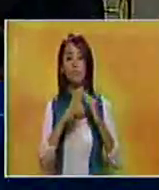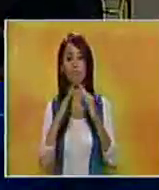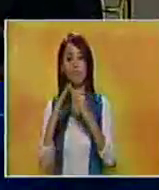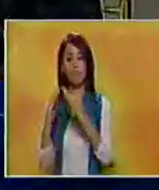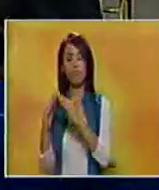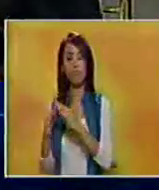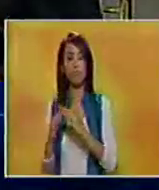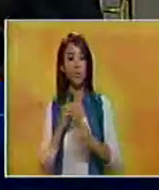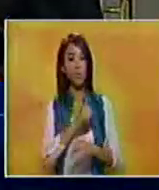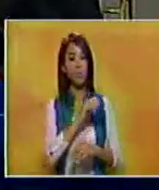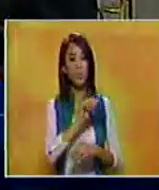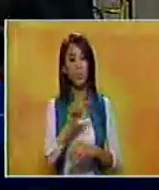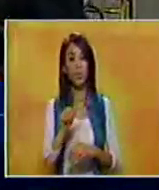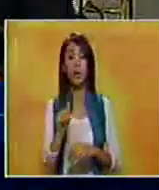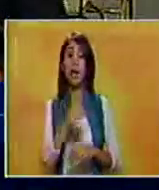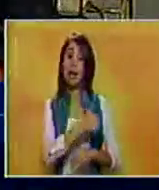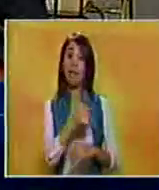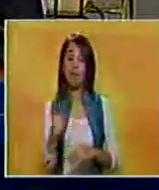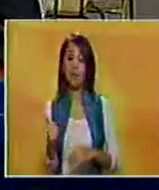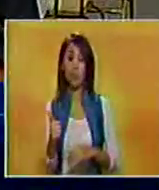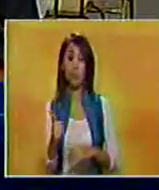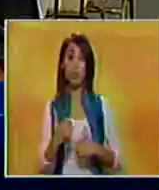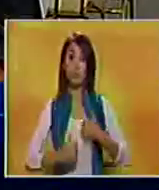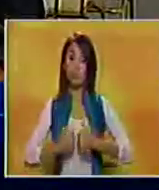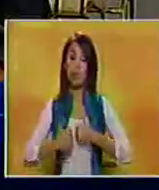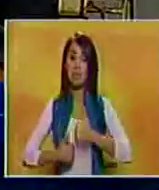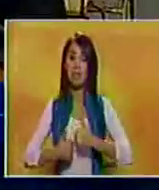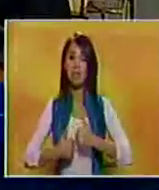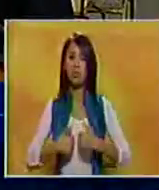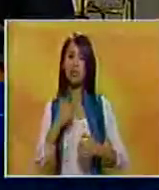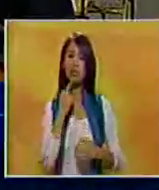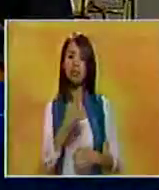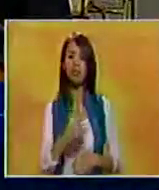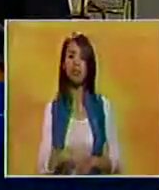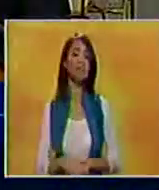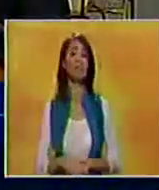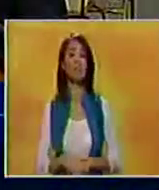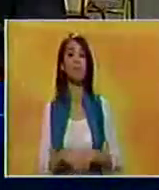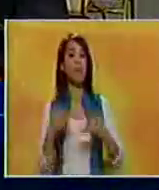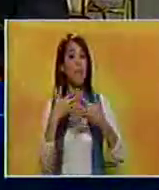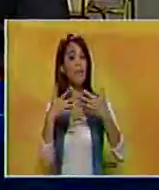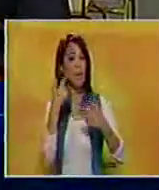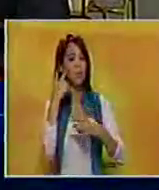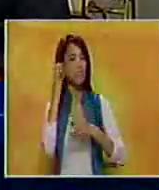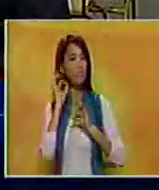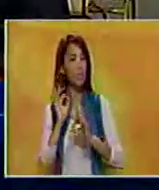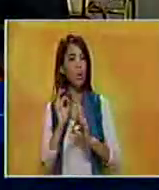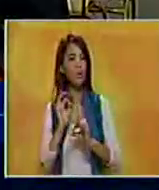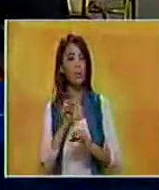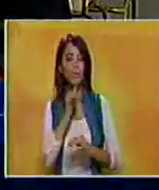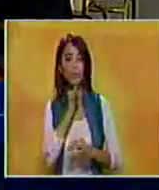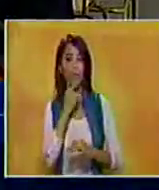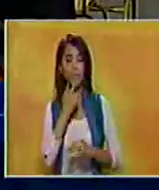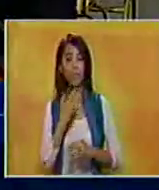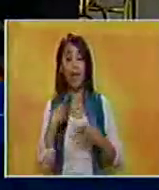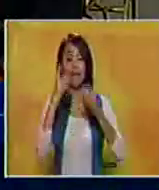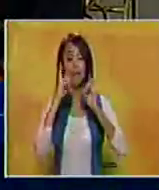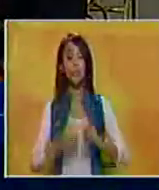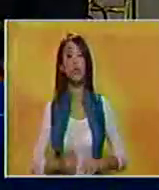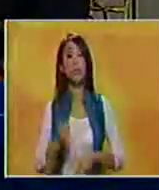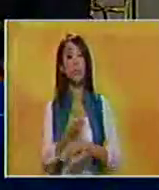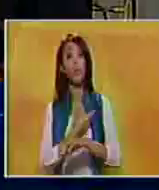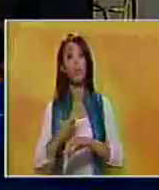a visitar potenciales candidatos y a decirle, textual, es decisión de mi